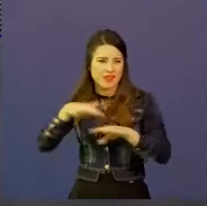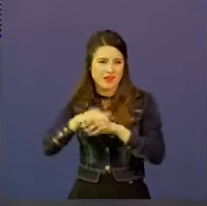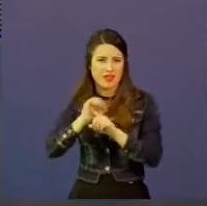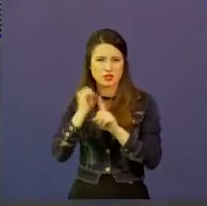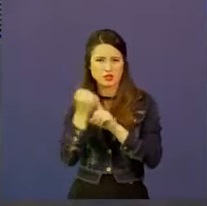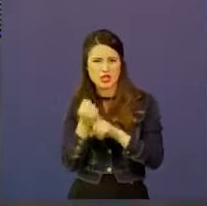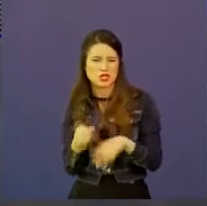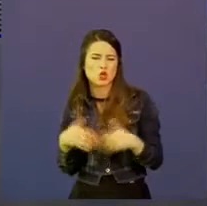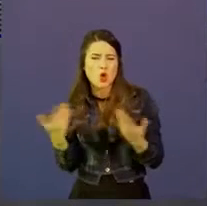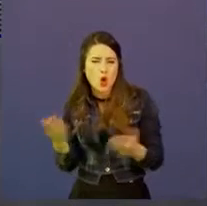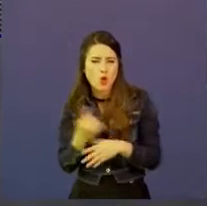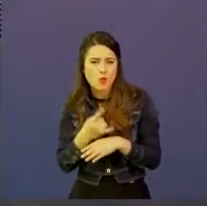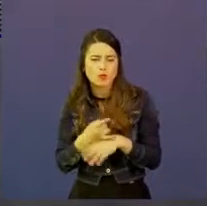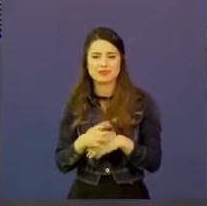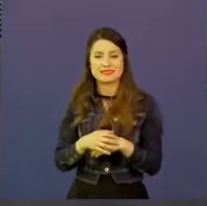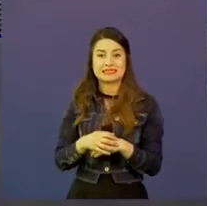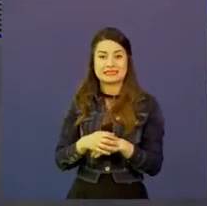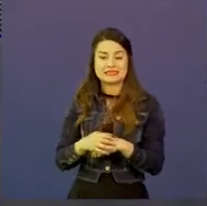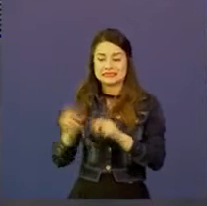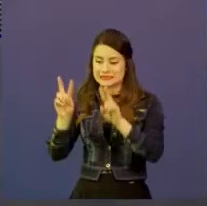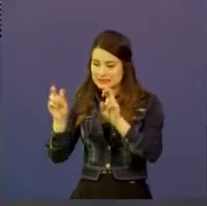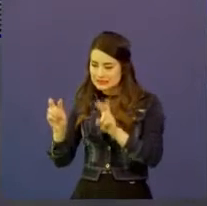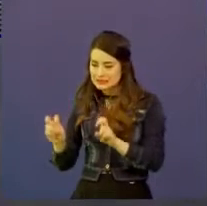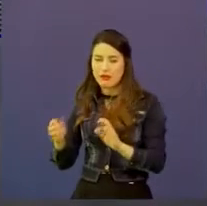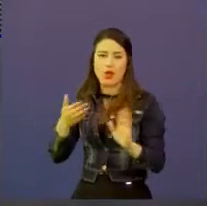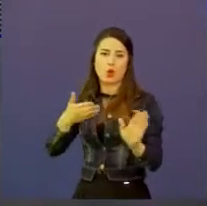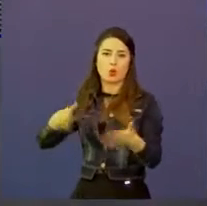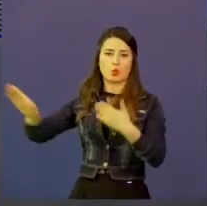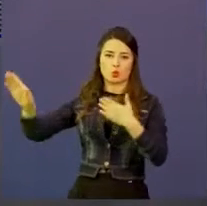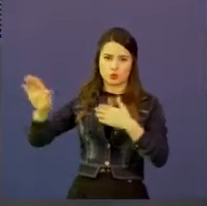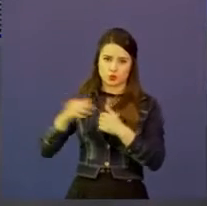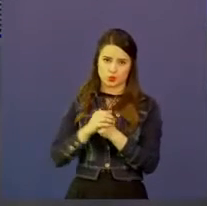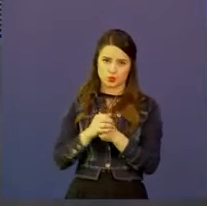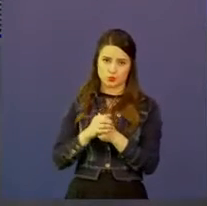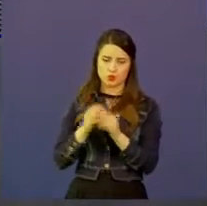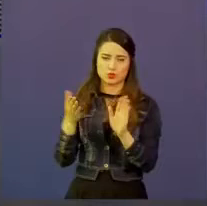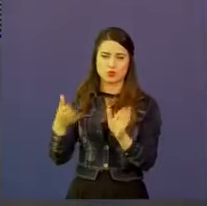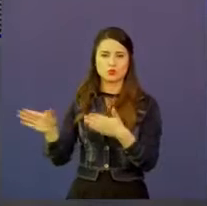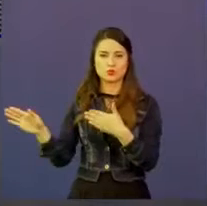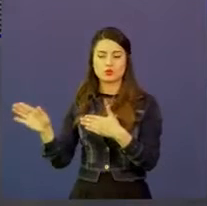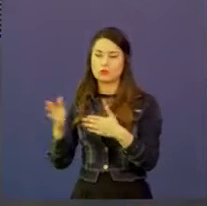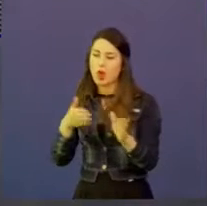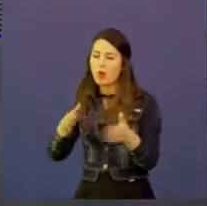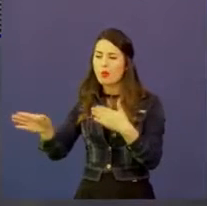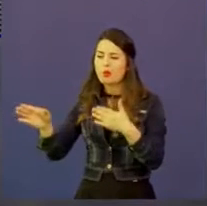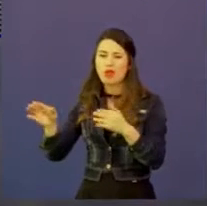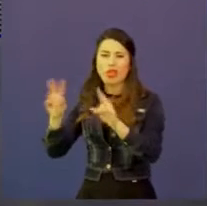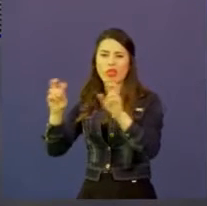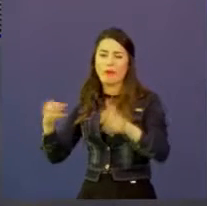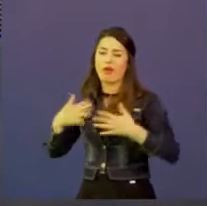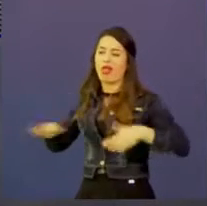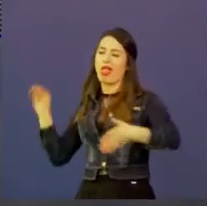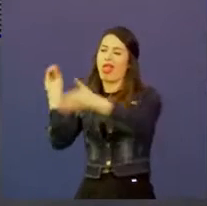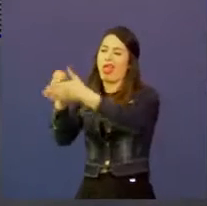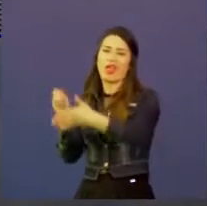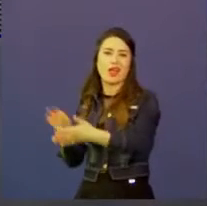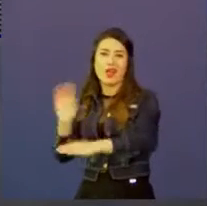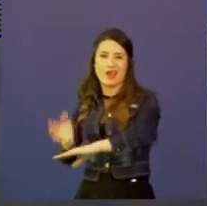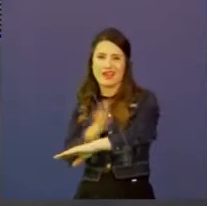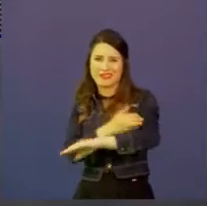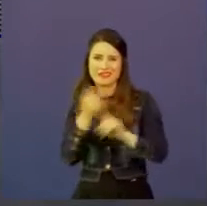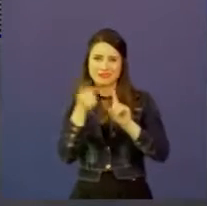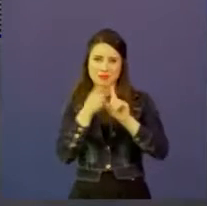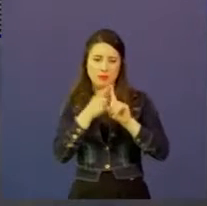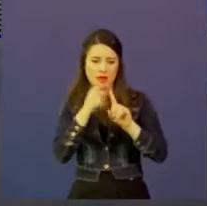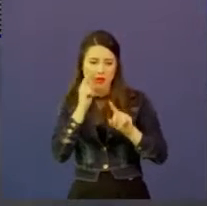ejercicio muy juicioso y muy consciente a partir de las características de los padres de familia, de sus conocimientos y de las necesidades